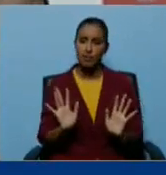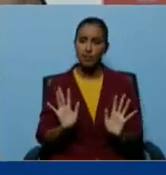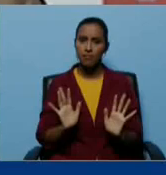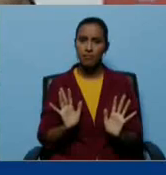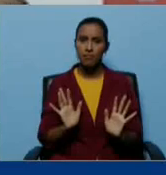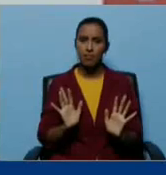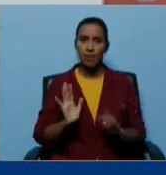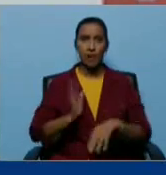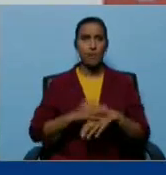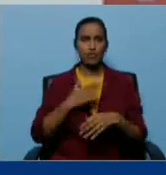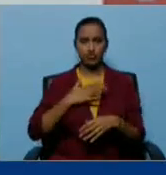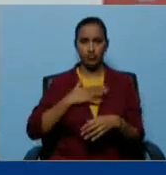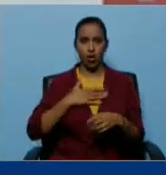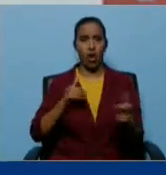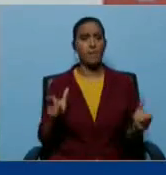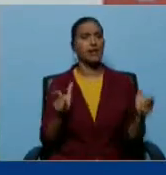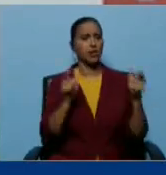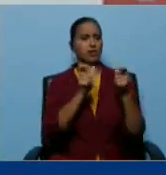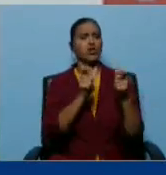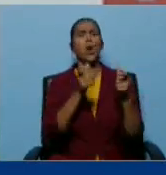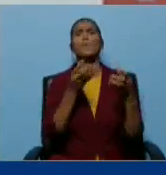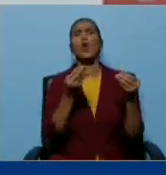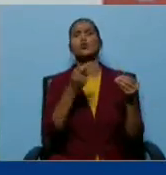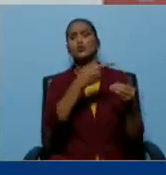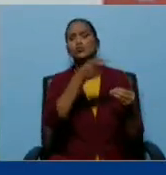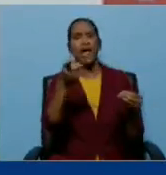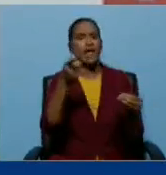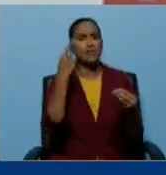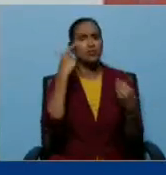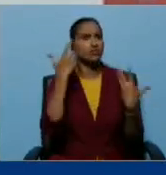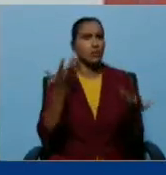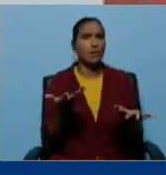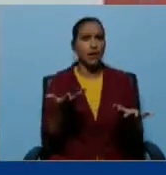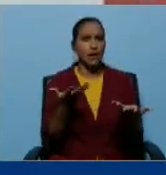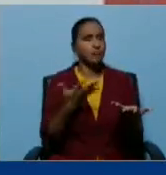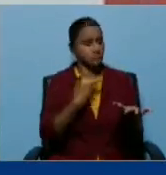Yo me he reunido con ustedes, ni se imaginan, Silvia, lo cuento.